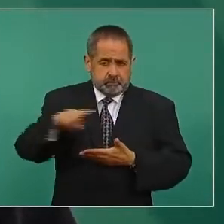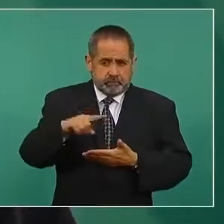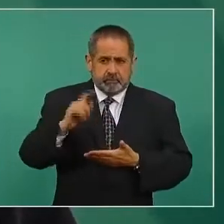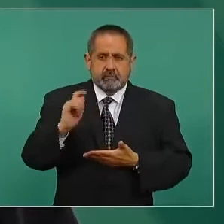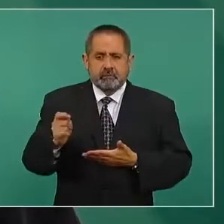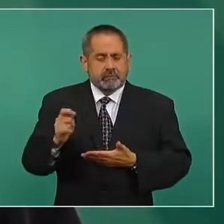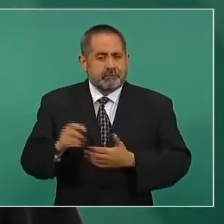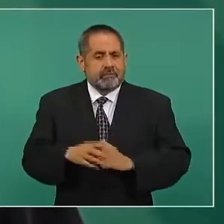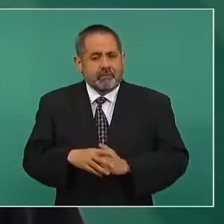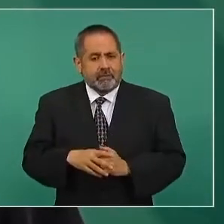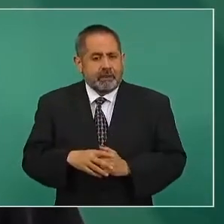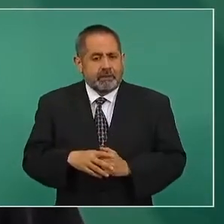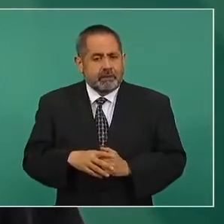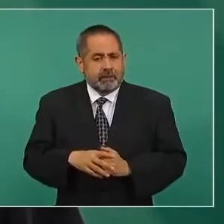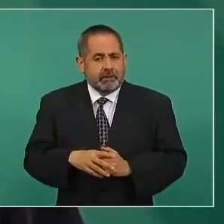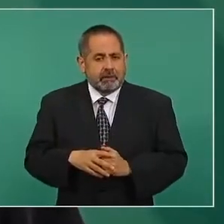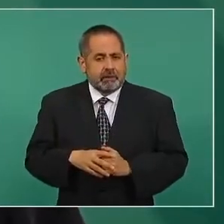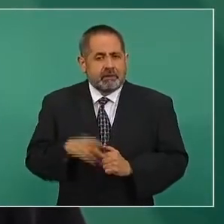es